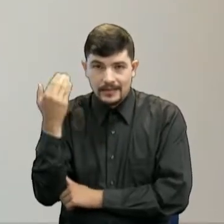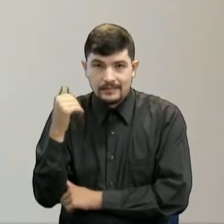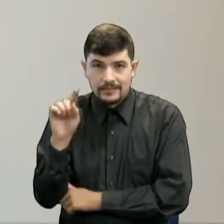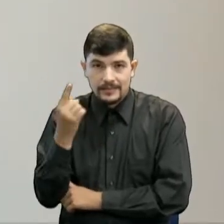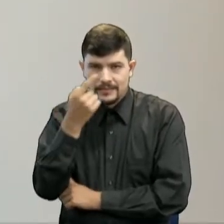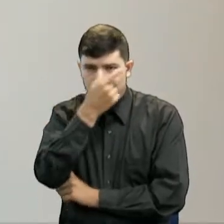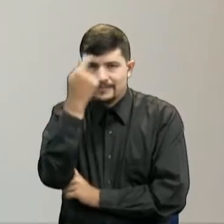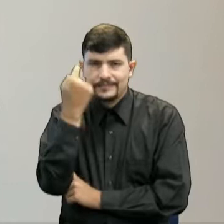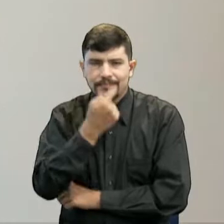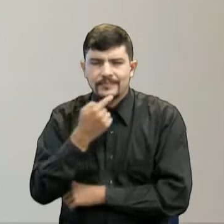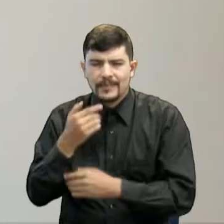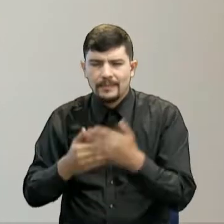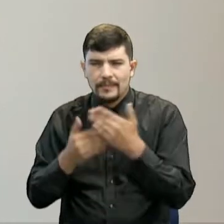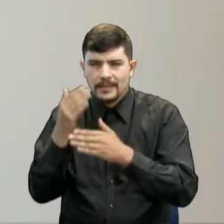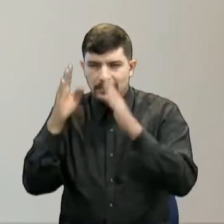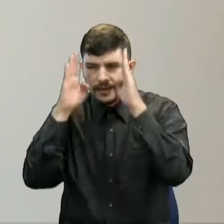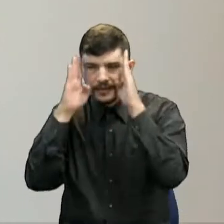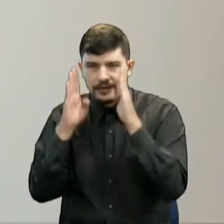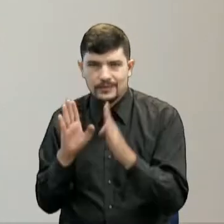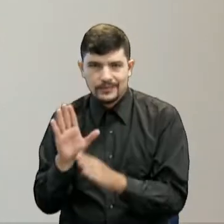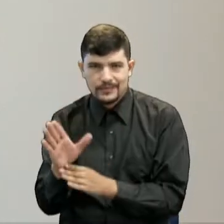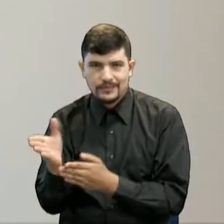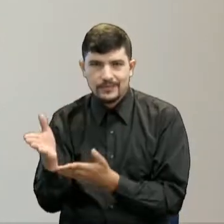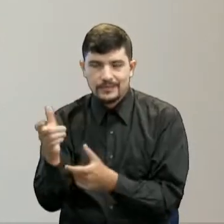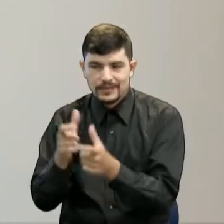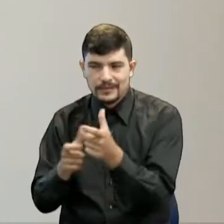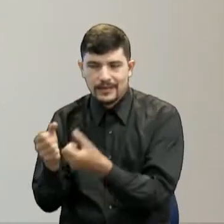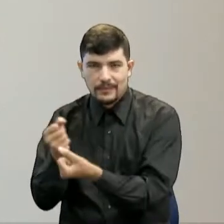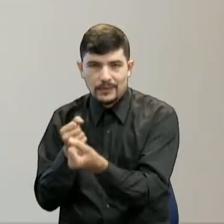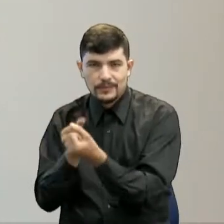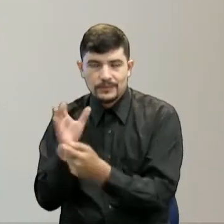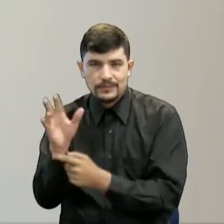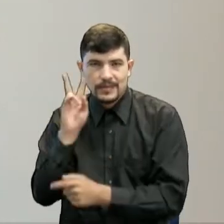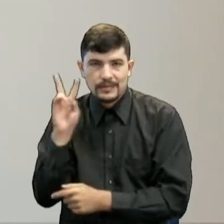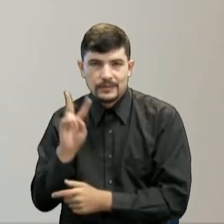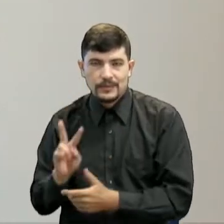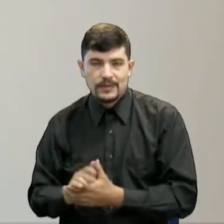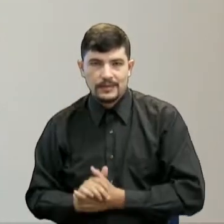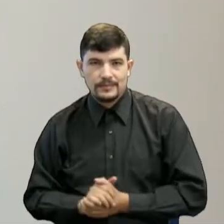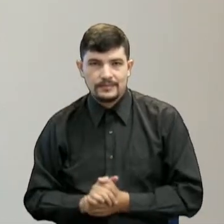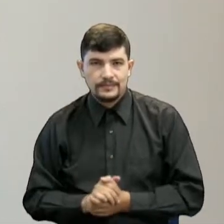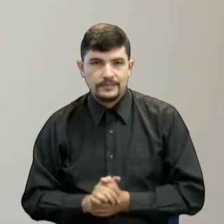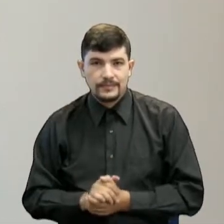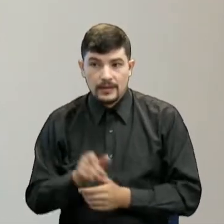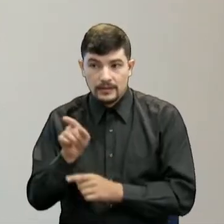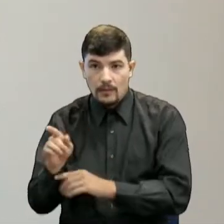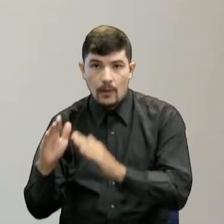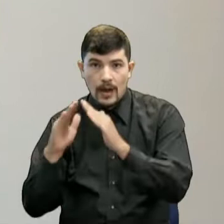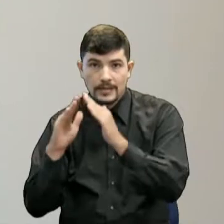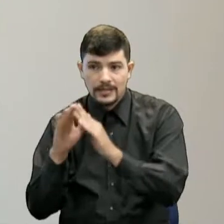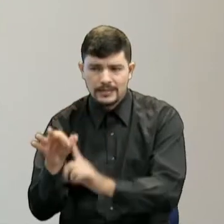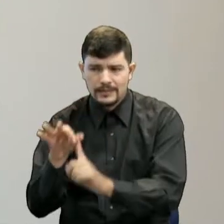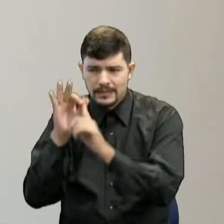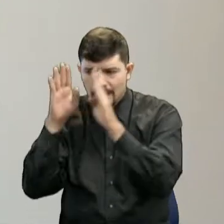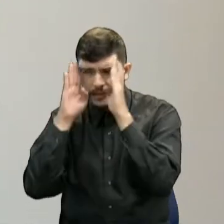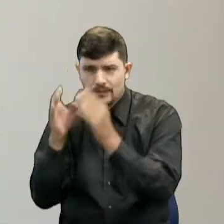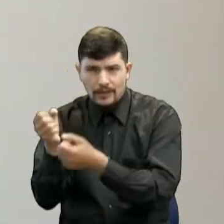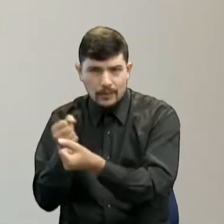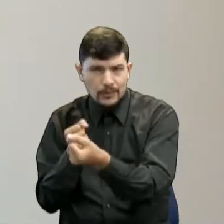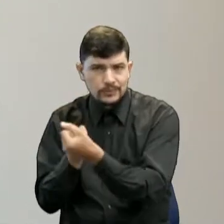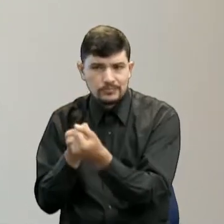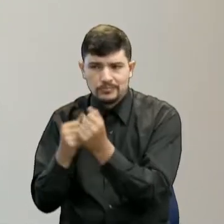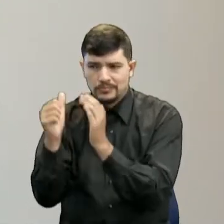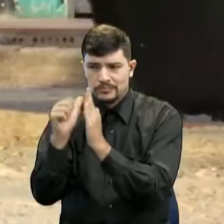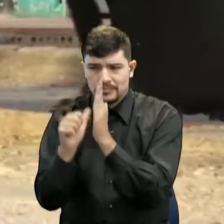retornada colombiana en nuestra primera sede en casa venezuela desde allí ya estábamos esperando con todos nuestros programas con todas las